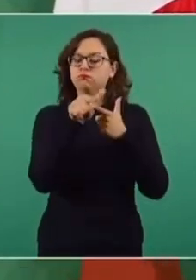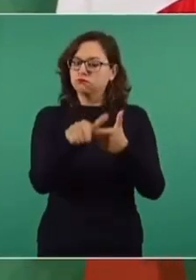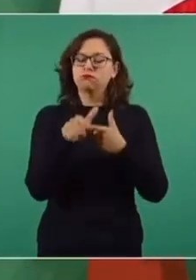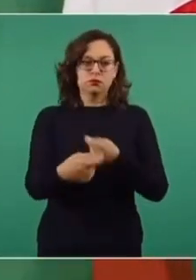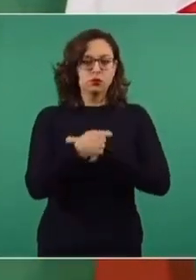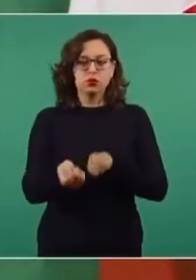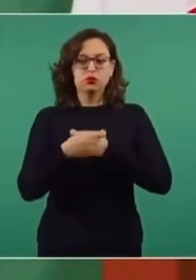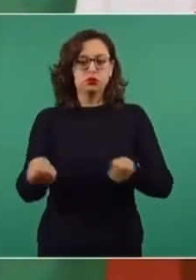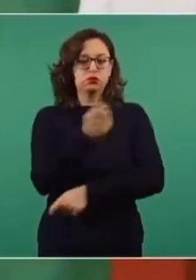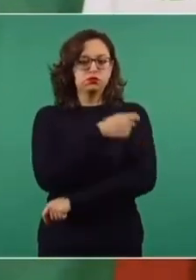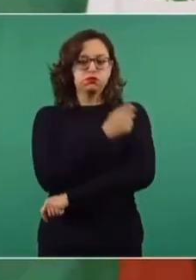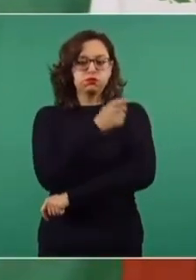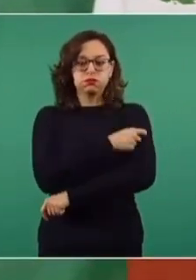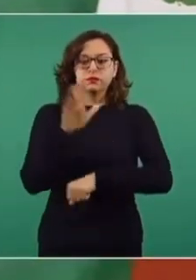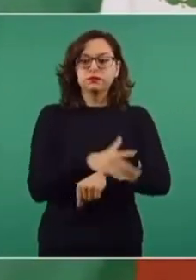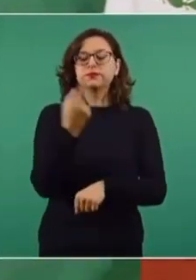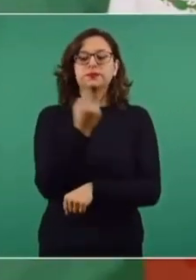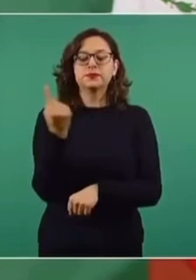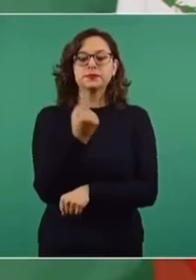Porque